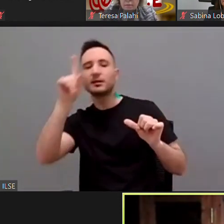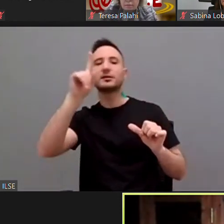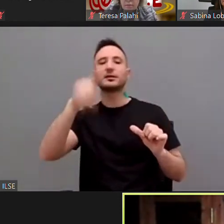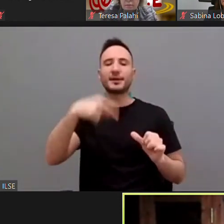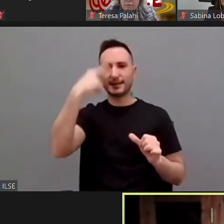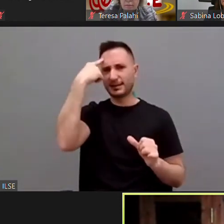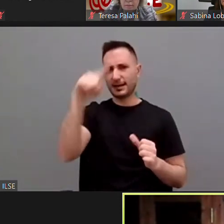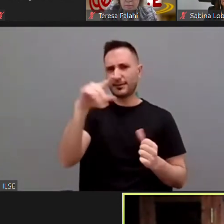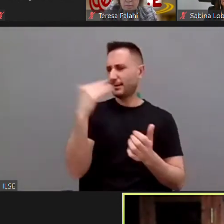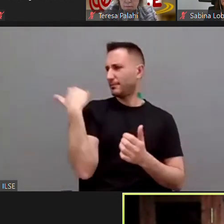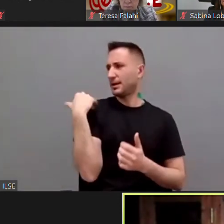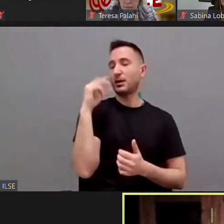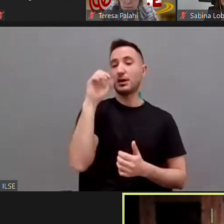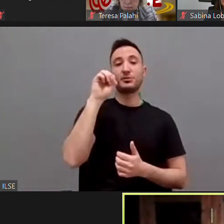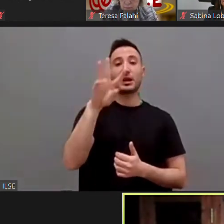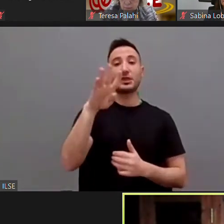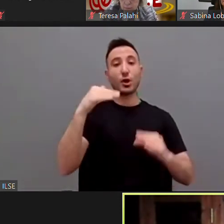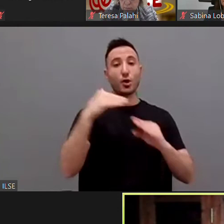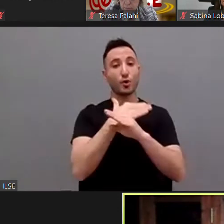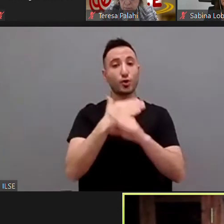de octubre de 2020.